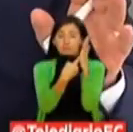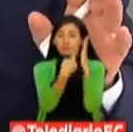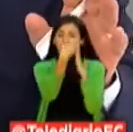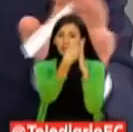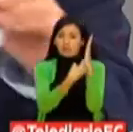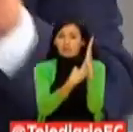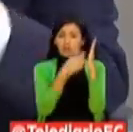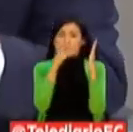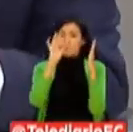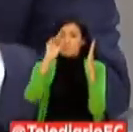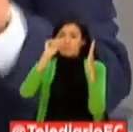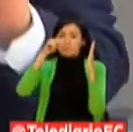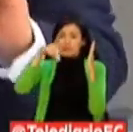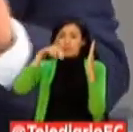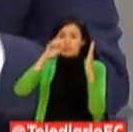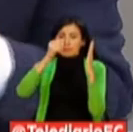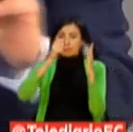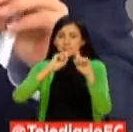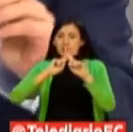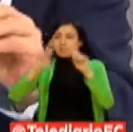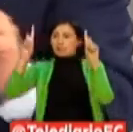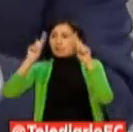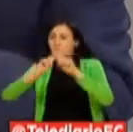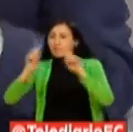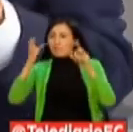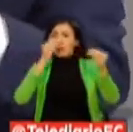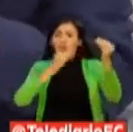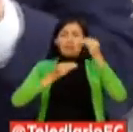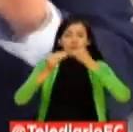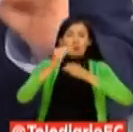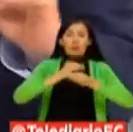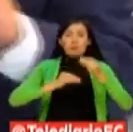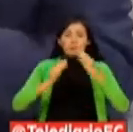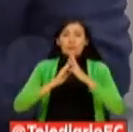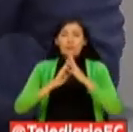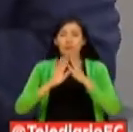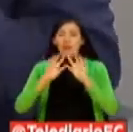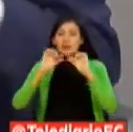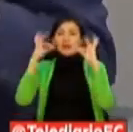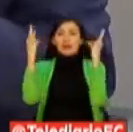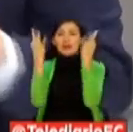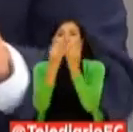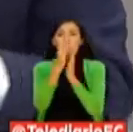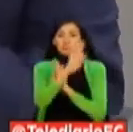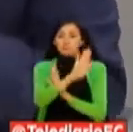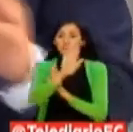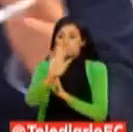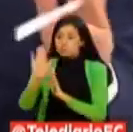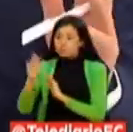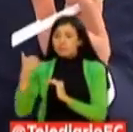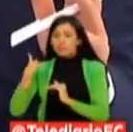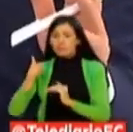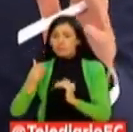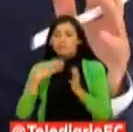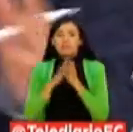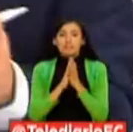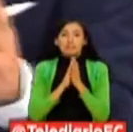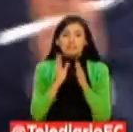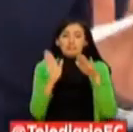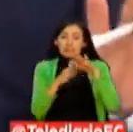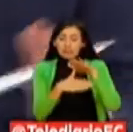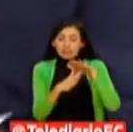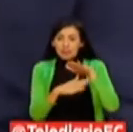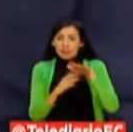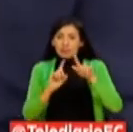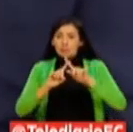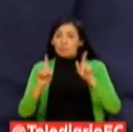es diferente. Cada familia le pone su propio toque. Se discute sobre cuál será mejor y al final hay que